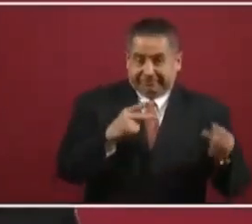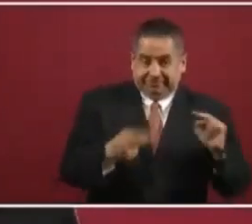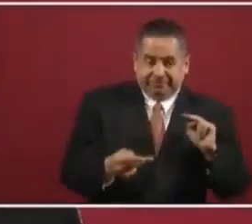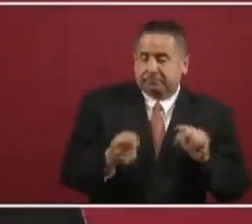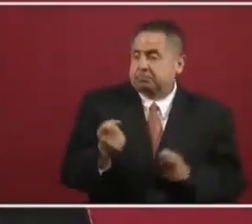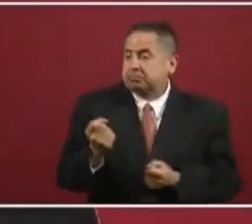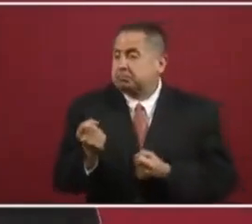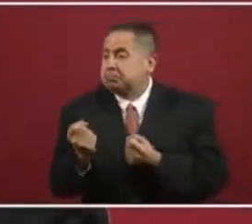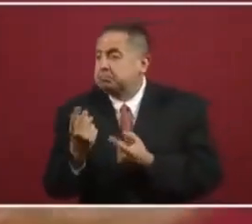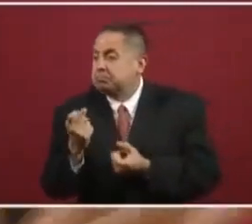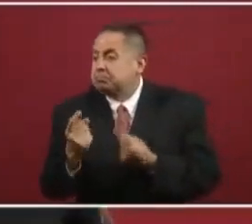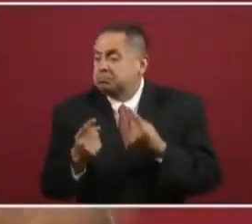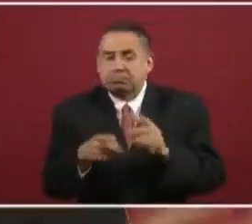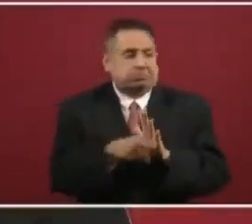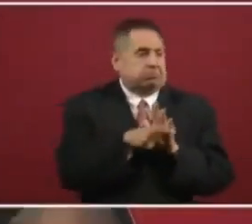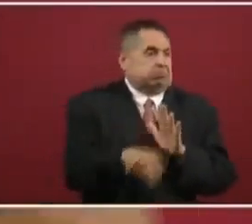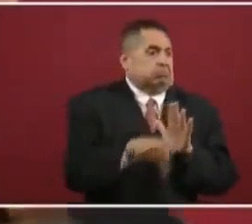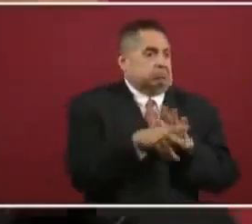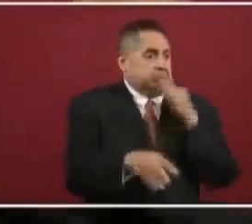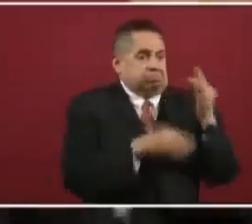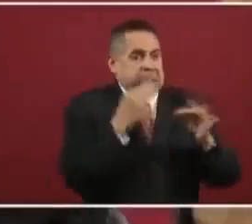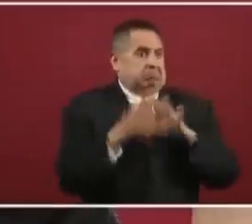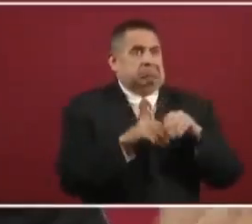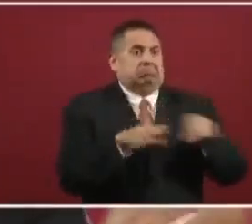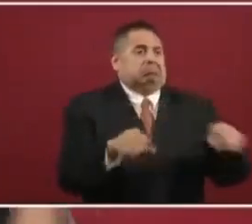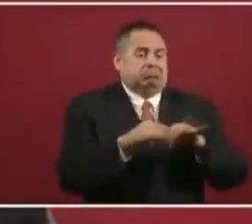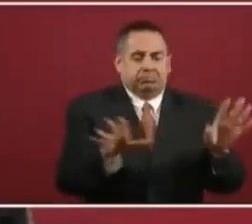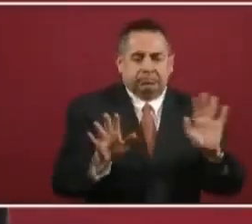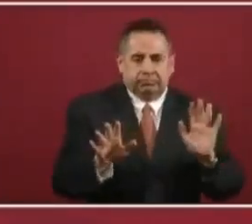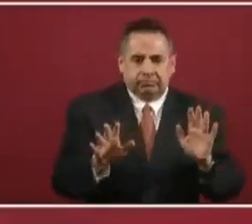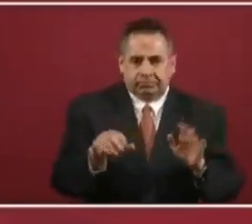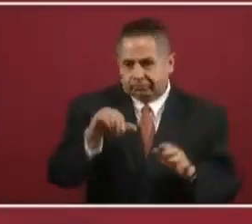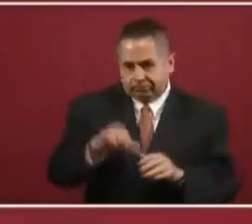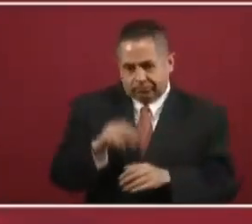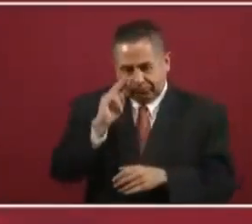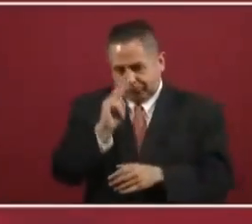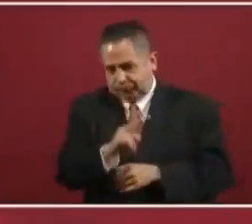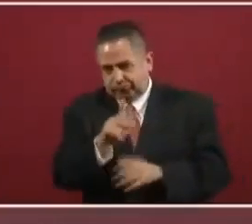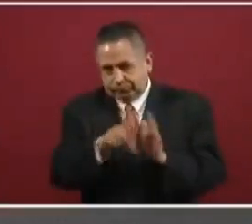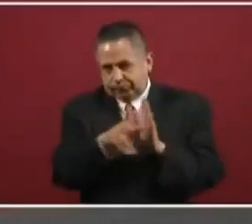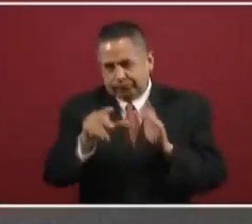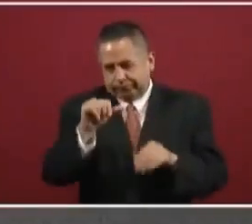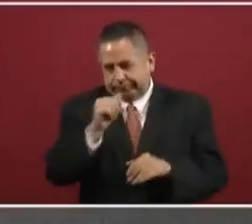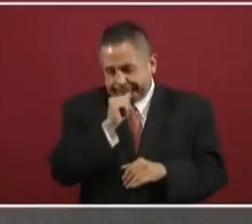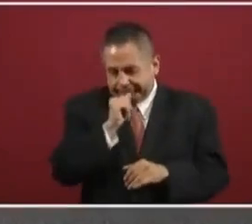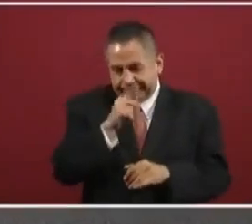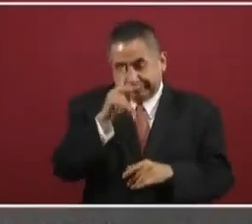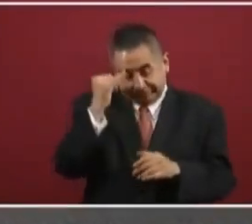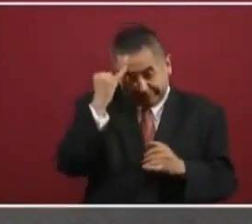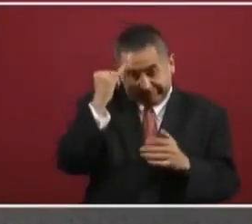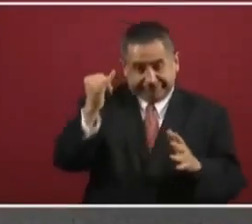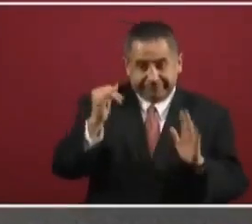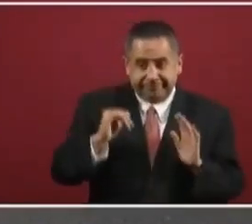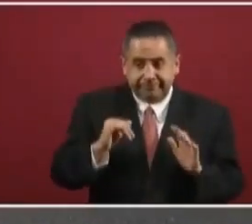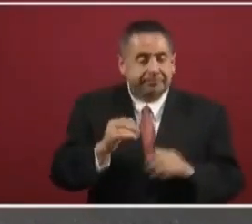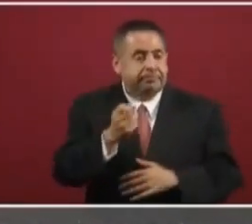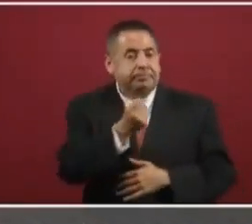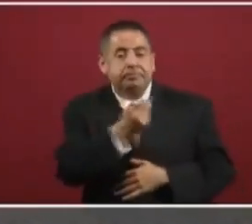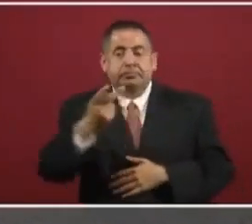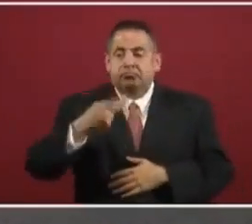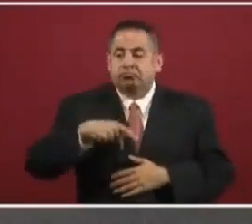hoy no he visto ningún periódico pero me lo imagino y los